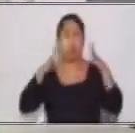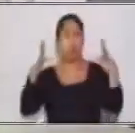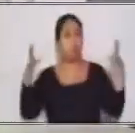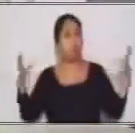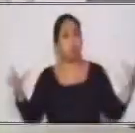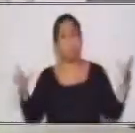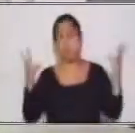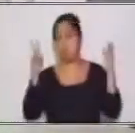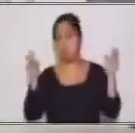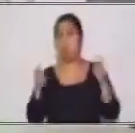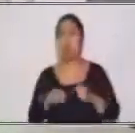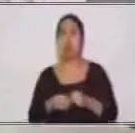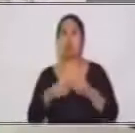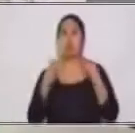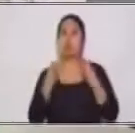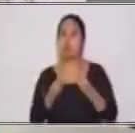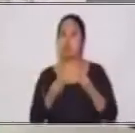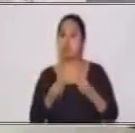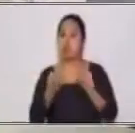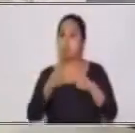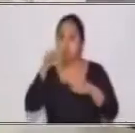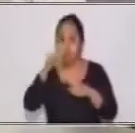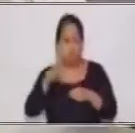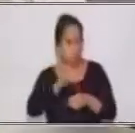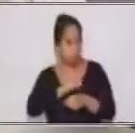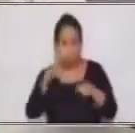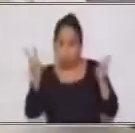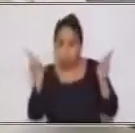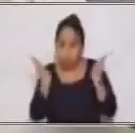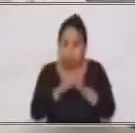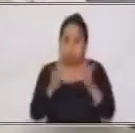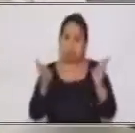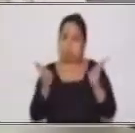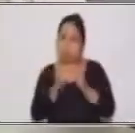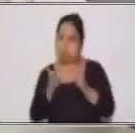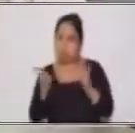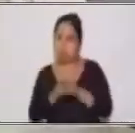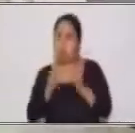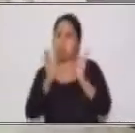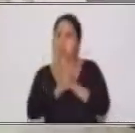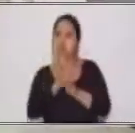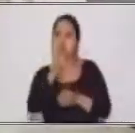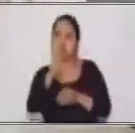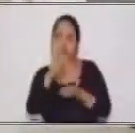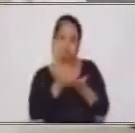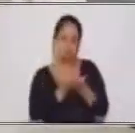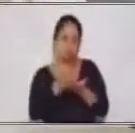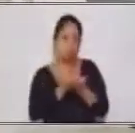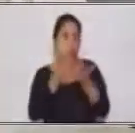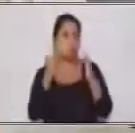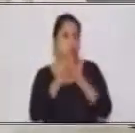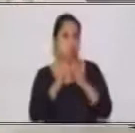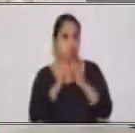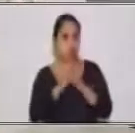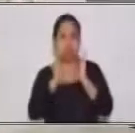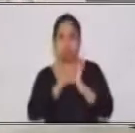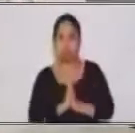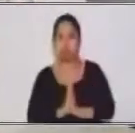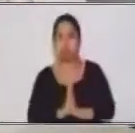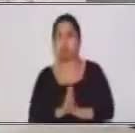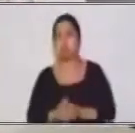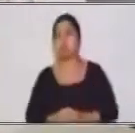y es demasiado. Entonces solo estoy dando aquí los puntos más esenciales. Si usted puede investigar en casa, eso sería excelente